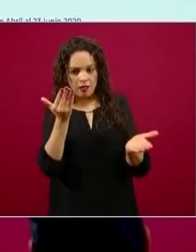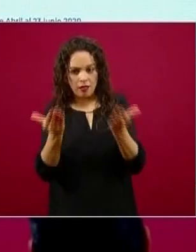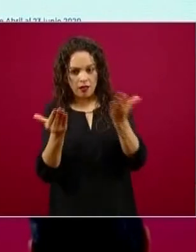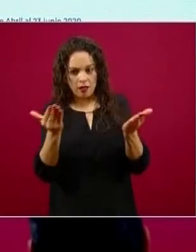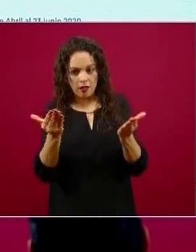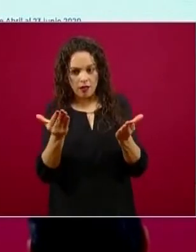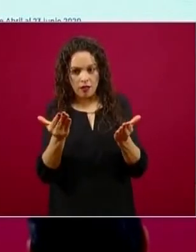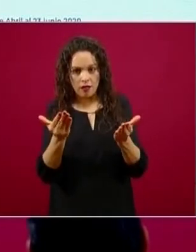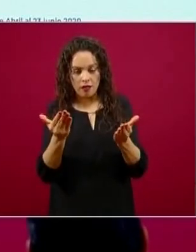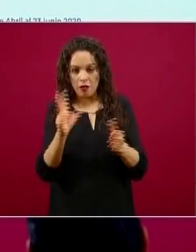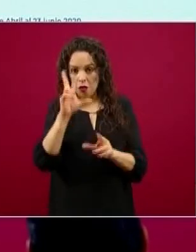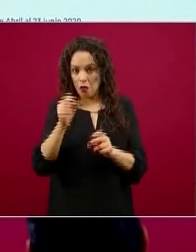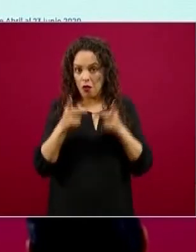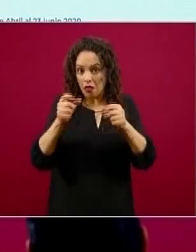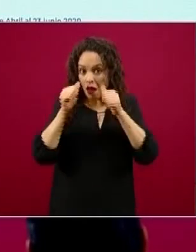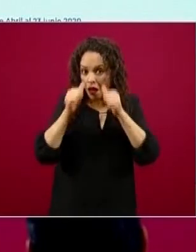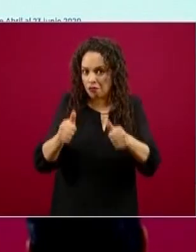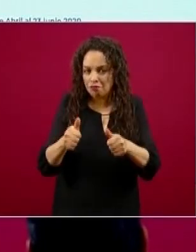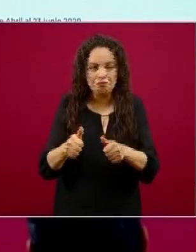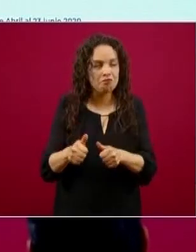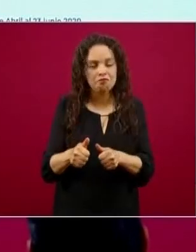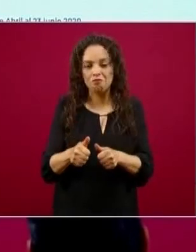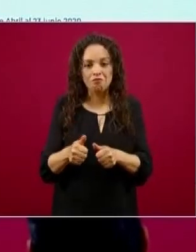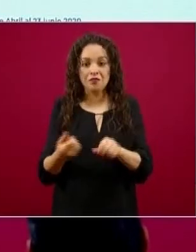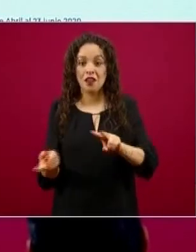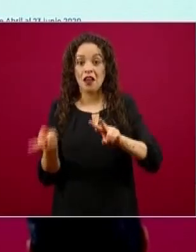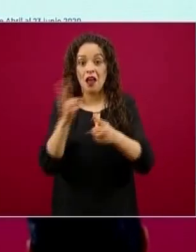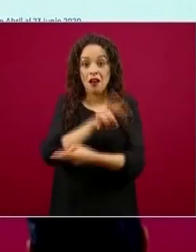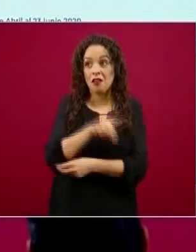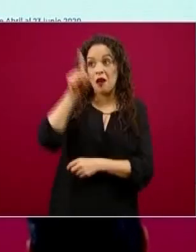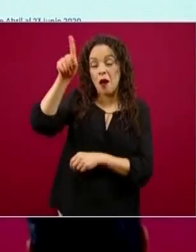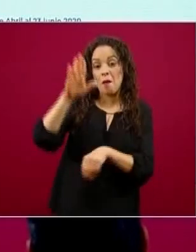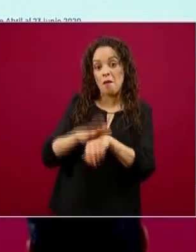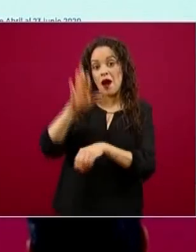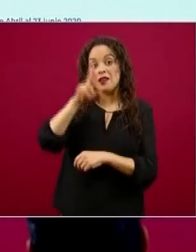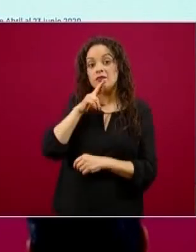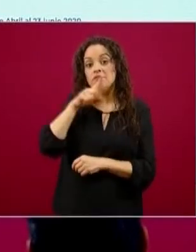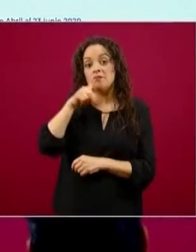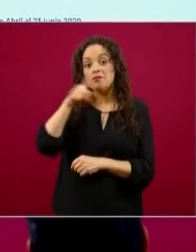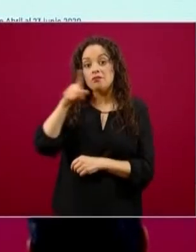atendidos. Al contrario, creo que les está yendo mejor, son más cuidadosos los indígenas.